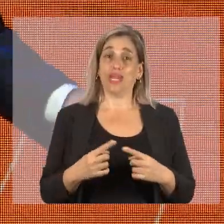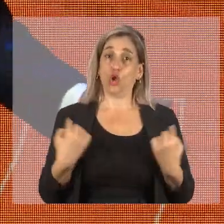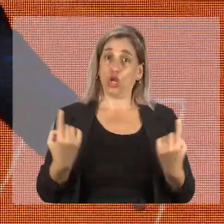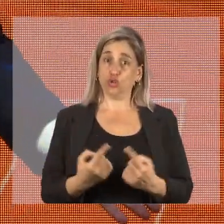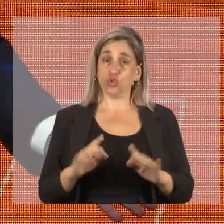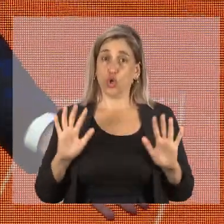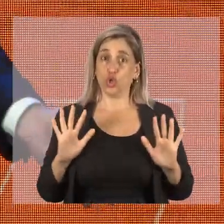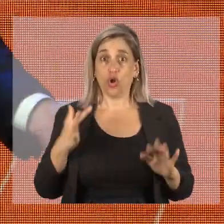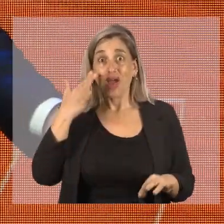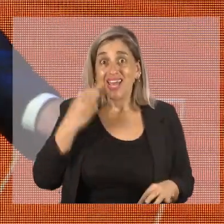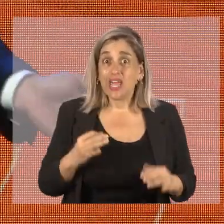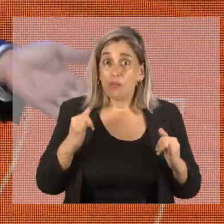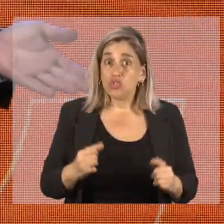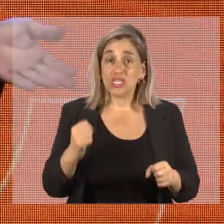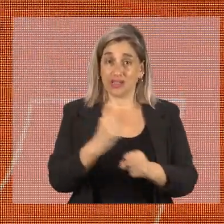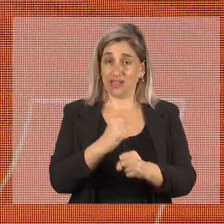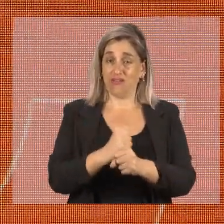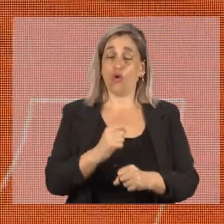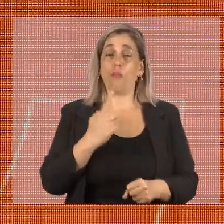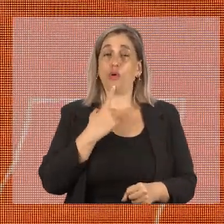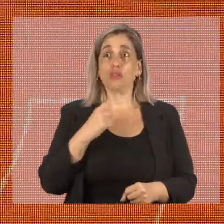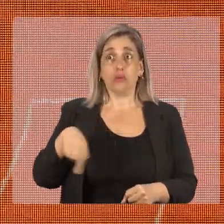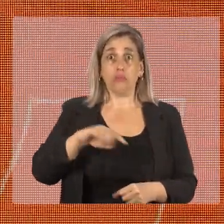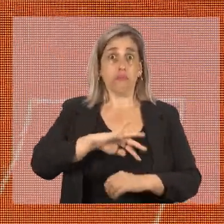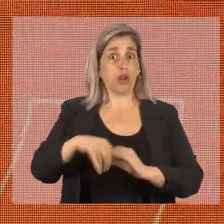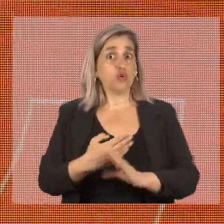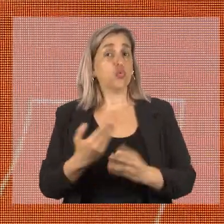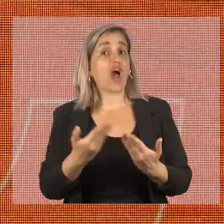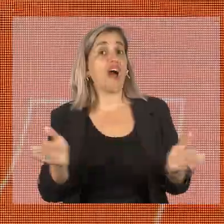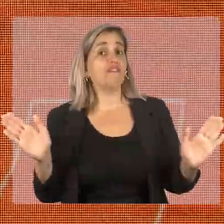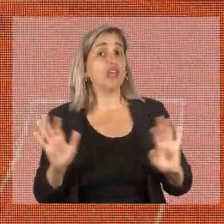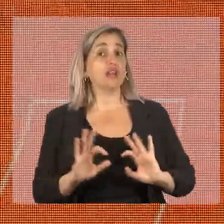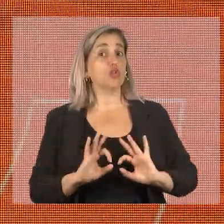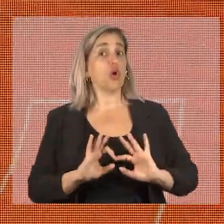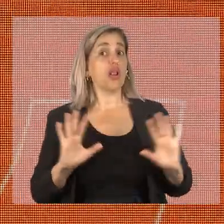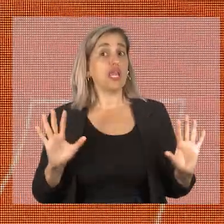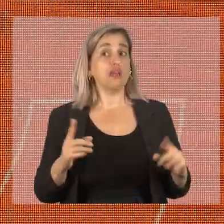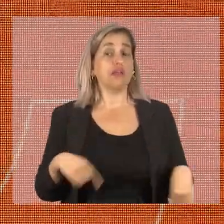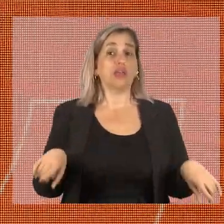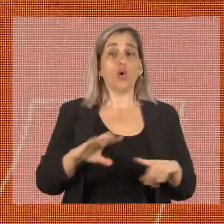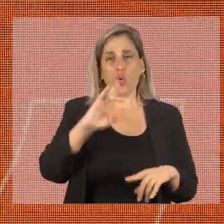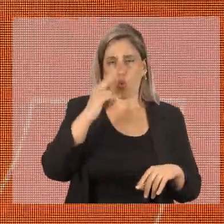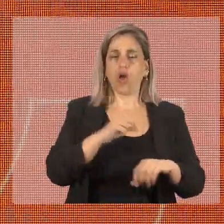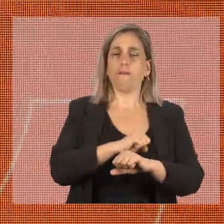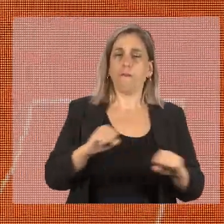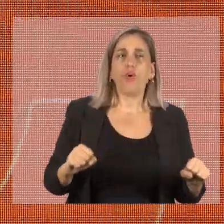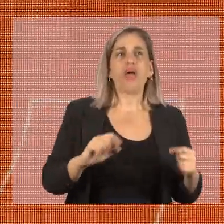nosotros creemos que debe ser la actividad política, se dijo que querían un Mercosur abierto, en un Mercosur donde Uruguay pueda